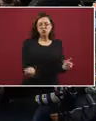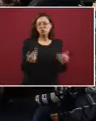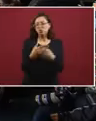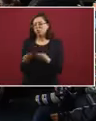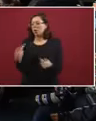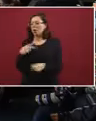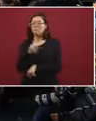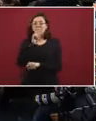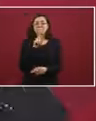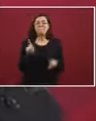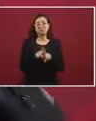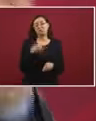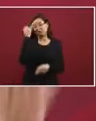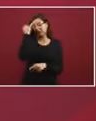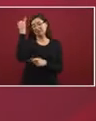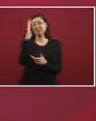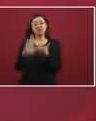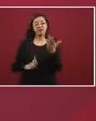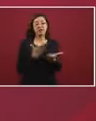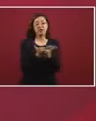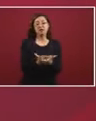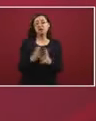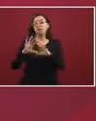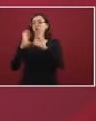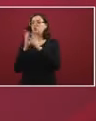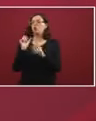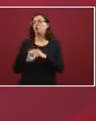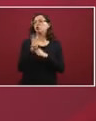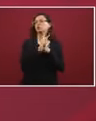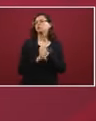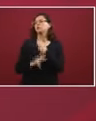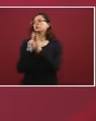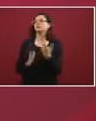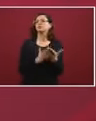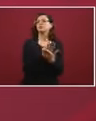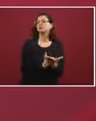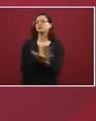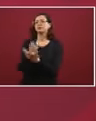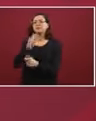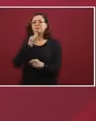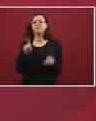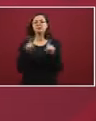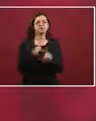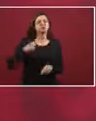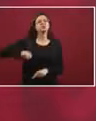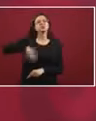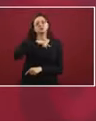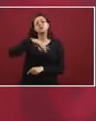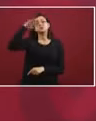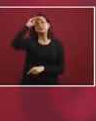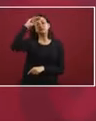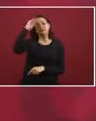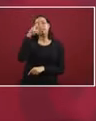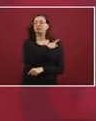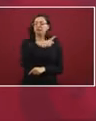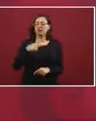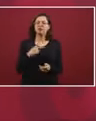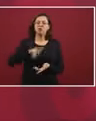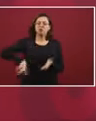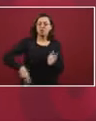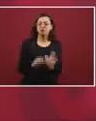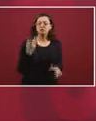ser propositivo respecto a diferentes regiones del mundo. Entonces, pensamos que efectivamente se debe de fortalecer, ampliar